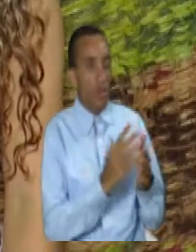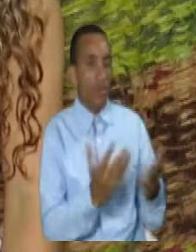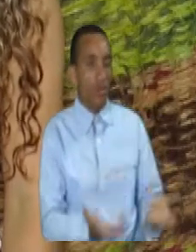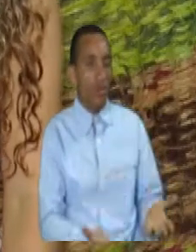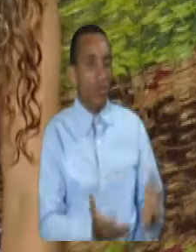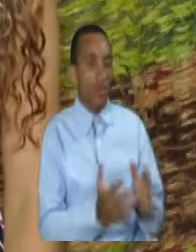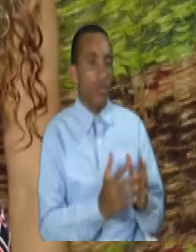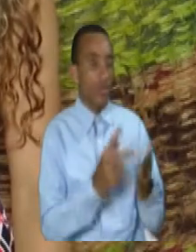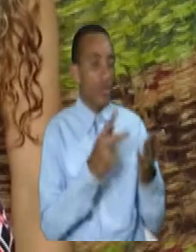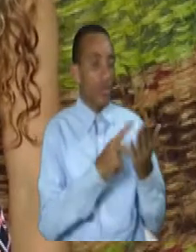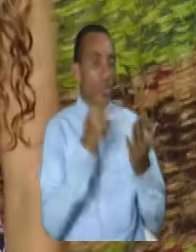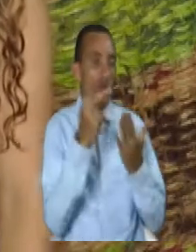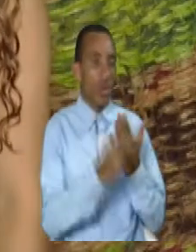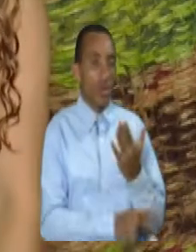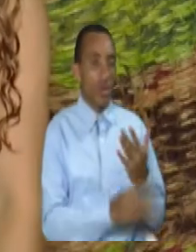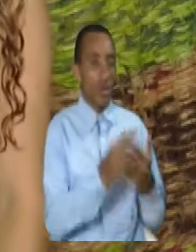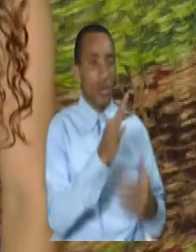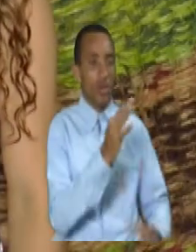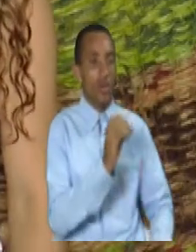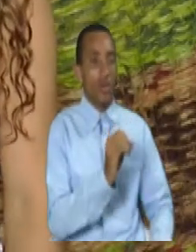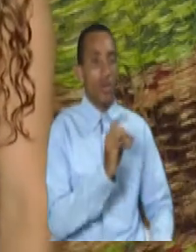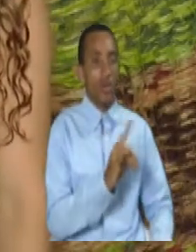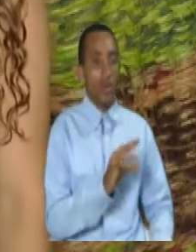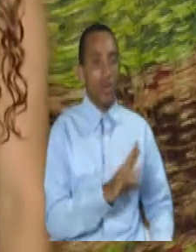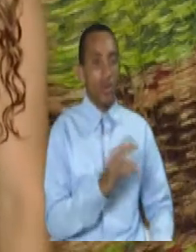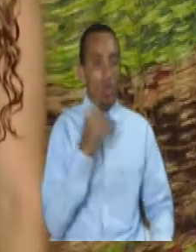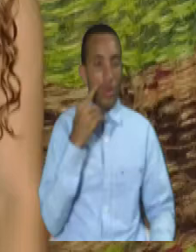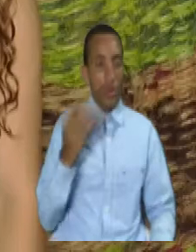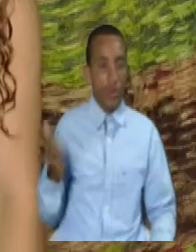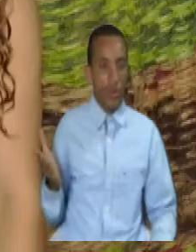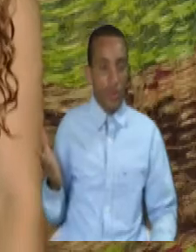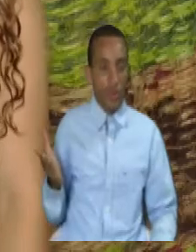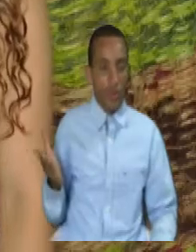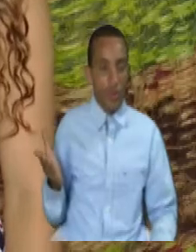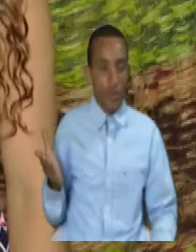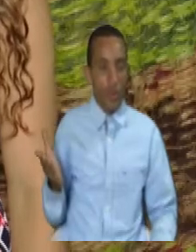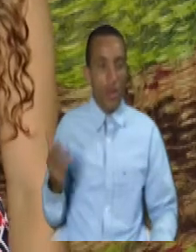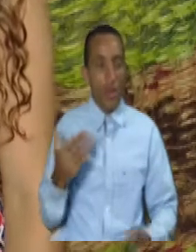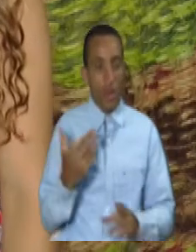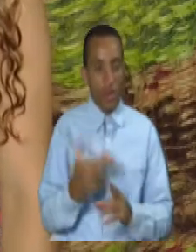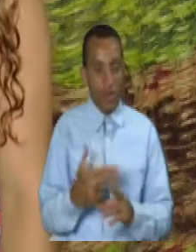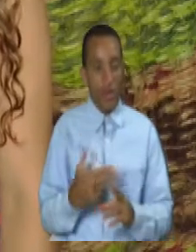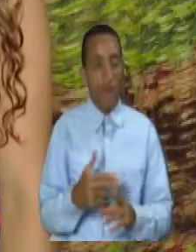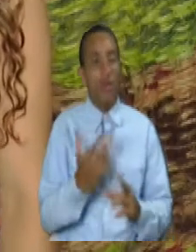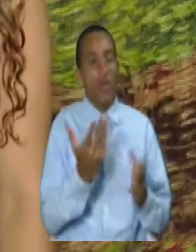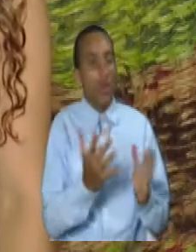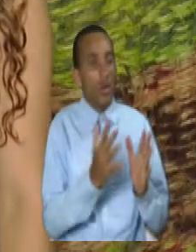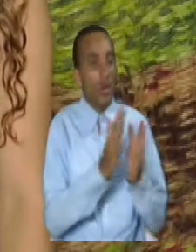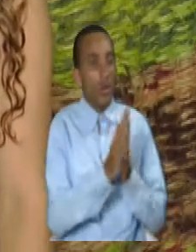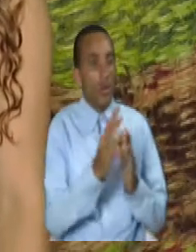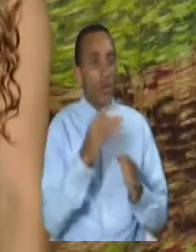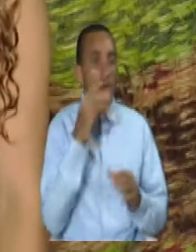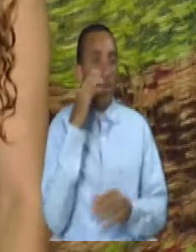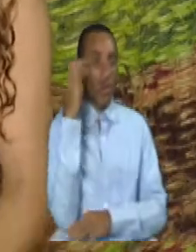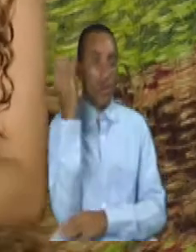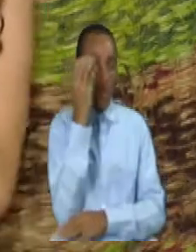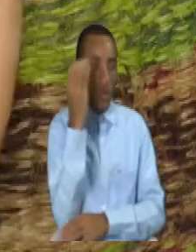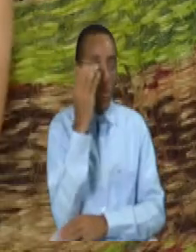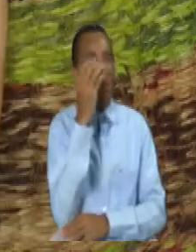de Proyectos Tour, de esta familia que le brinda a Barranca Bermeja esa posibilidad de conocer Colombia y el